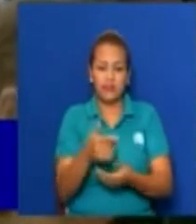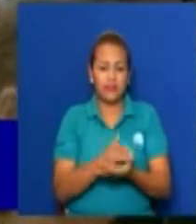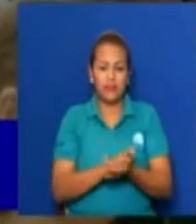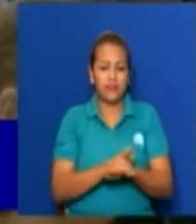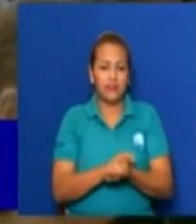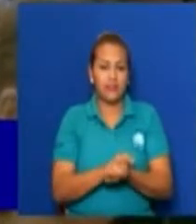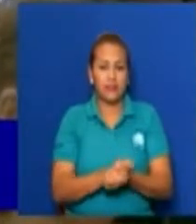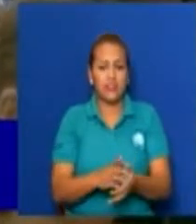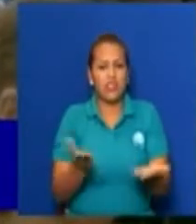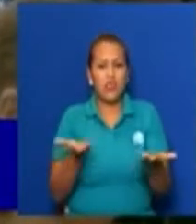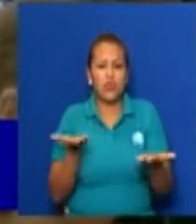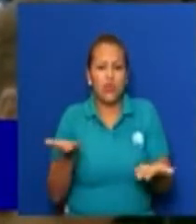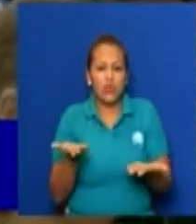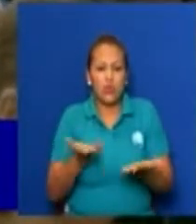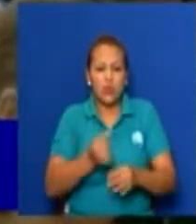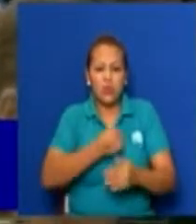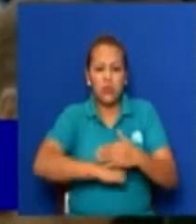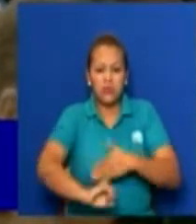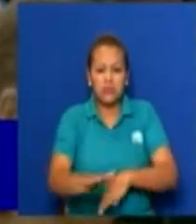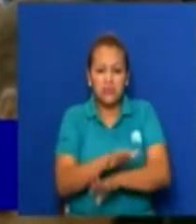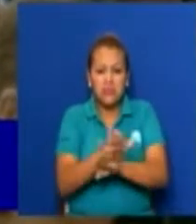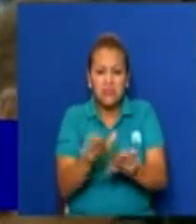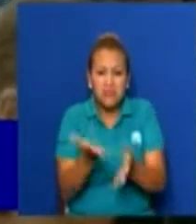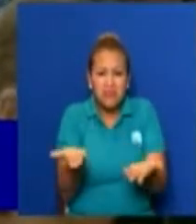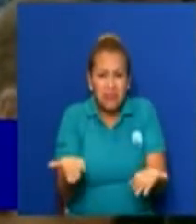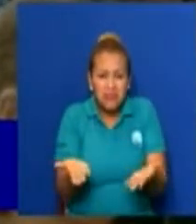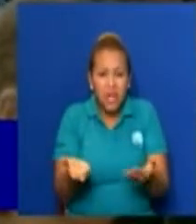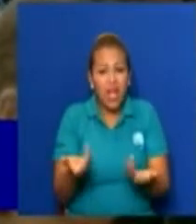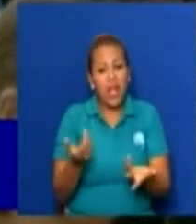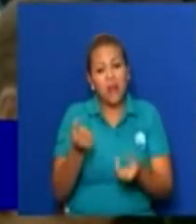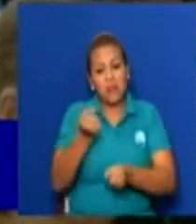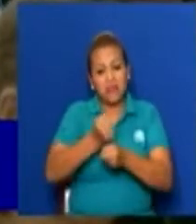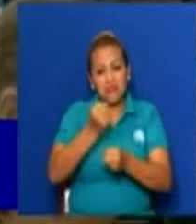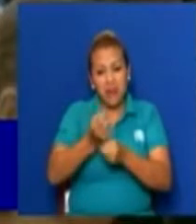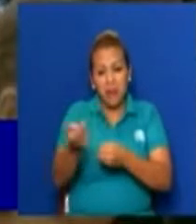¿Cómo terminan sus hijos? En una máquina.